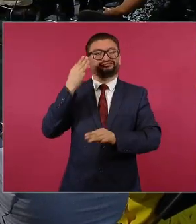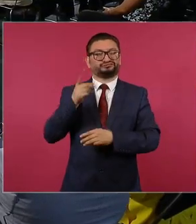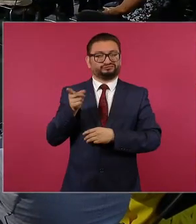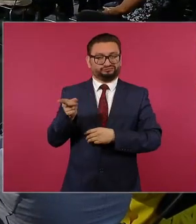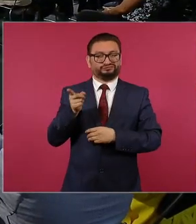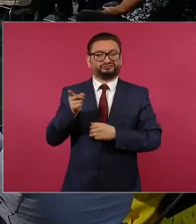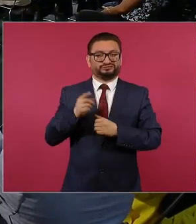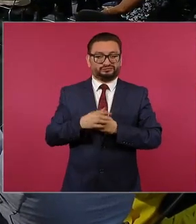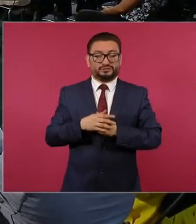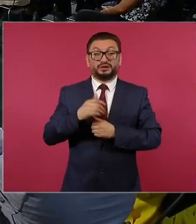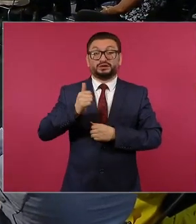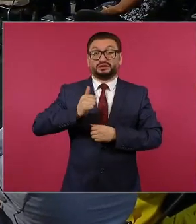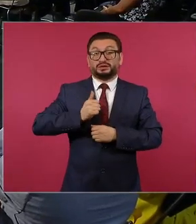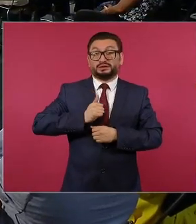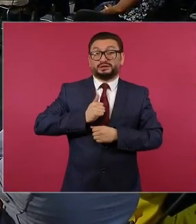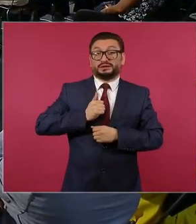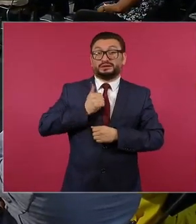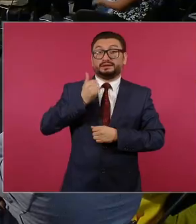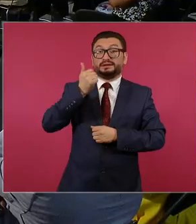Y aquí aprovecho también para